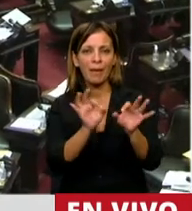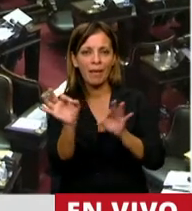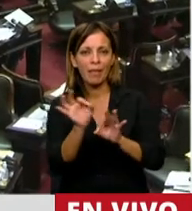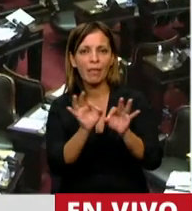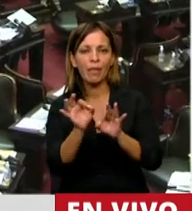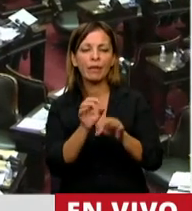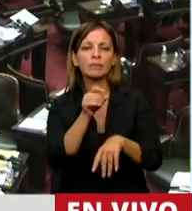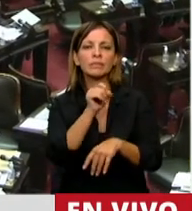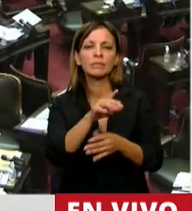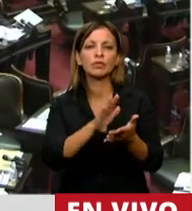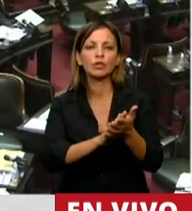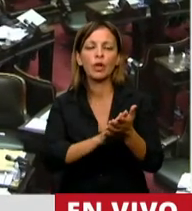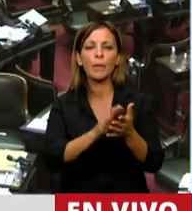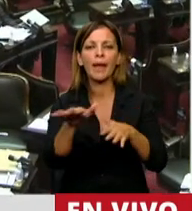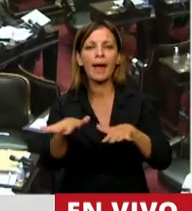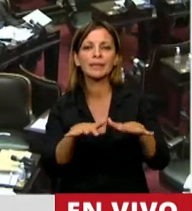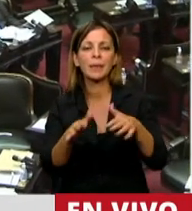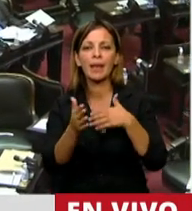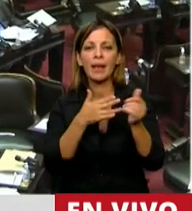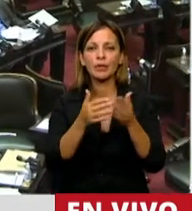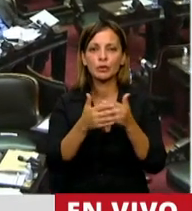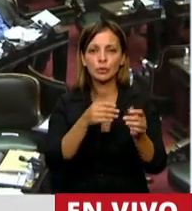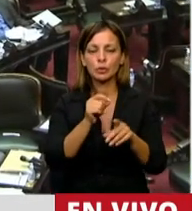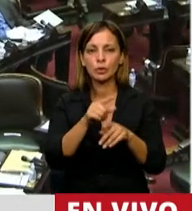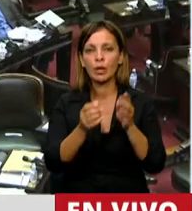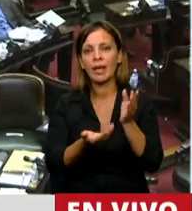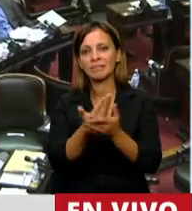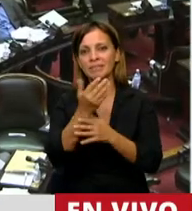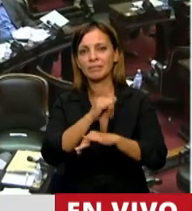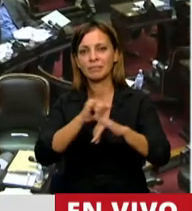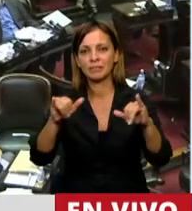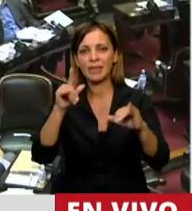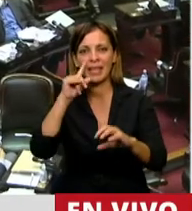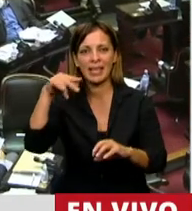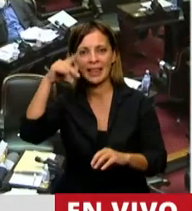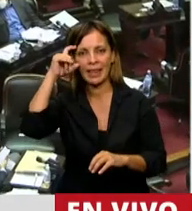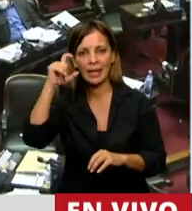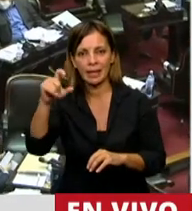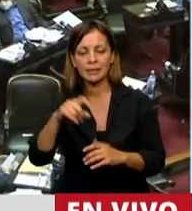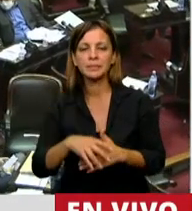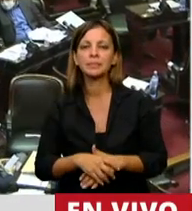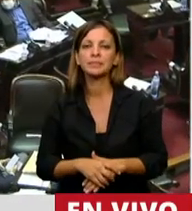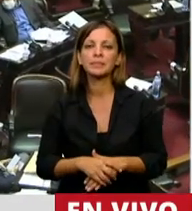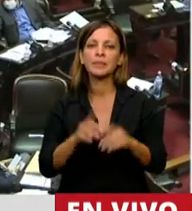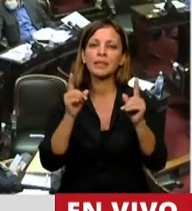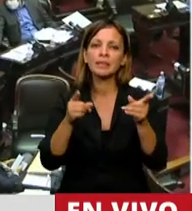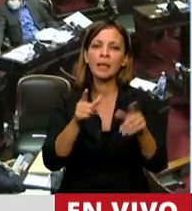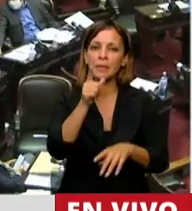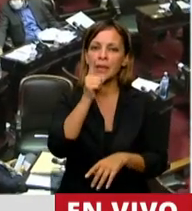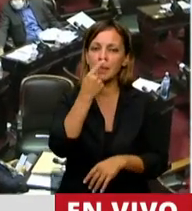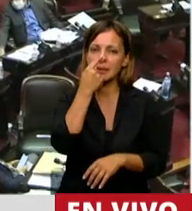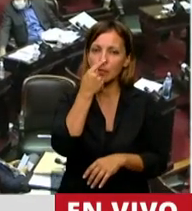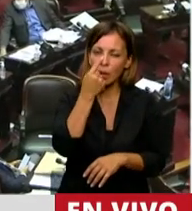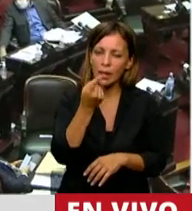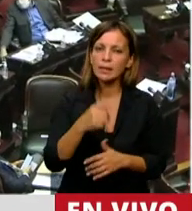sintético de la actividad de la construcción publicado por el INDEC. Por otro lado, nos parece